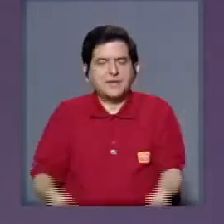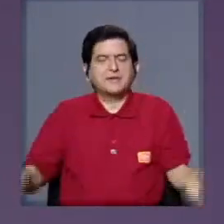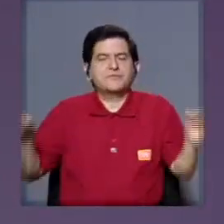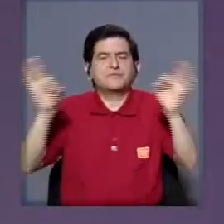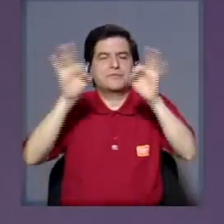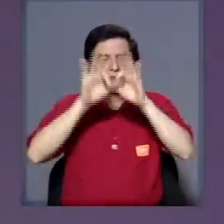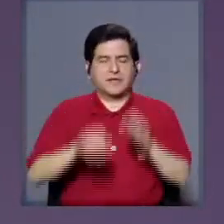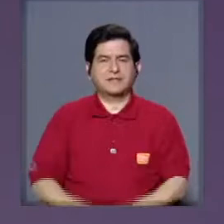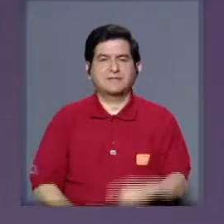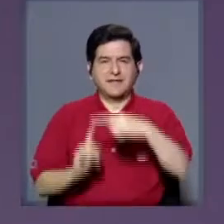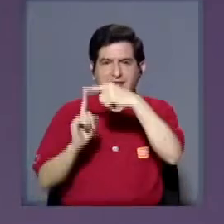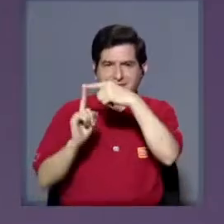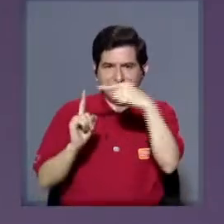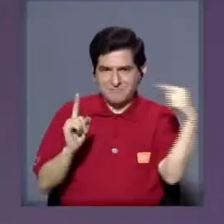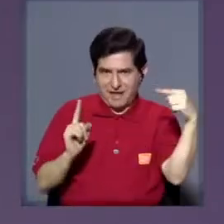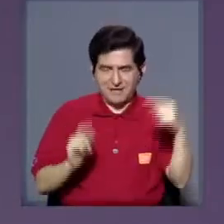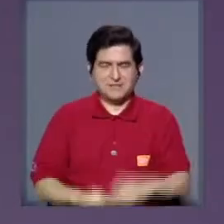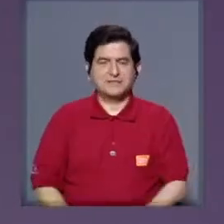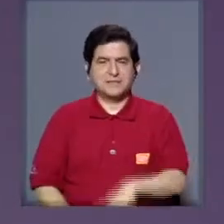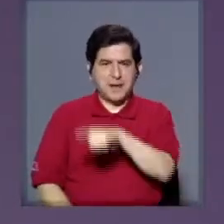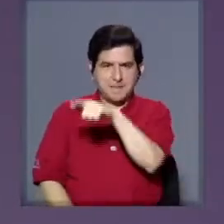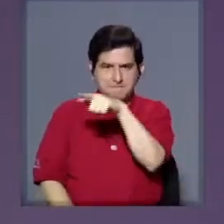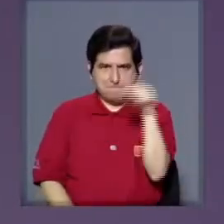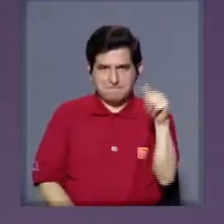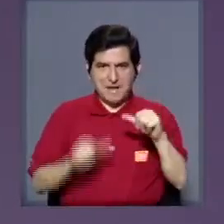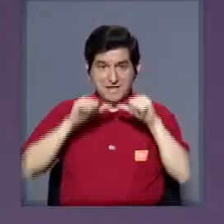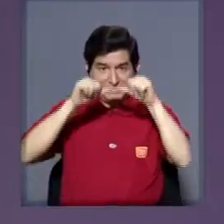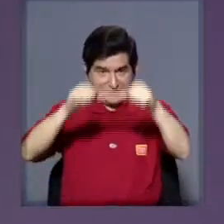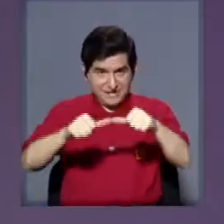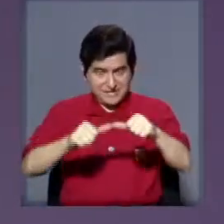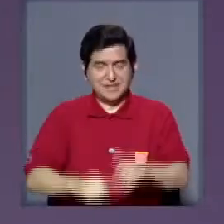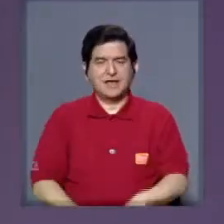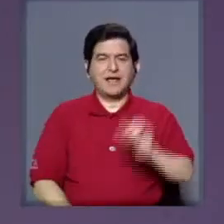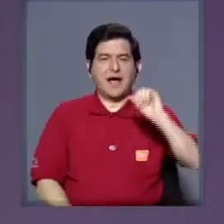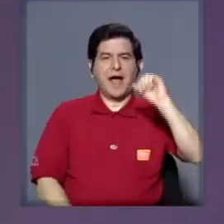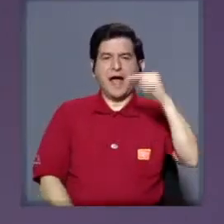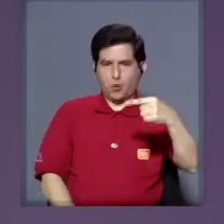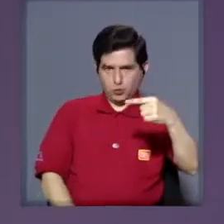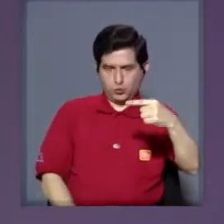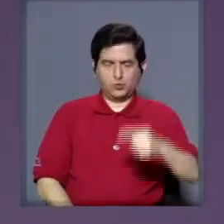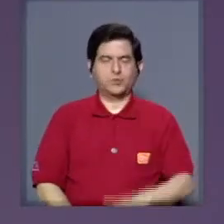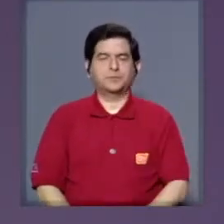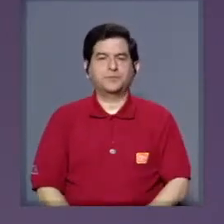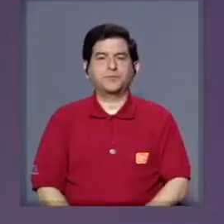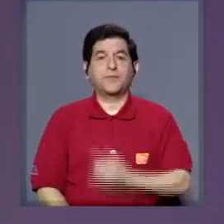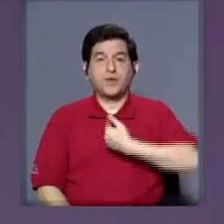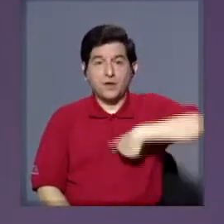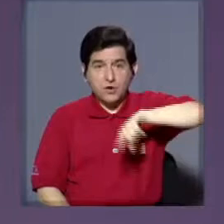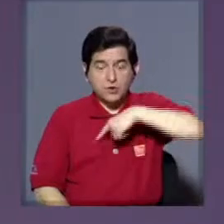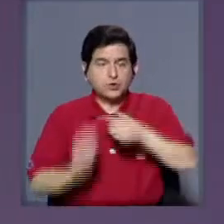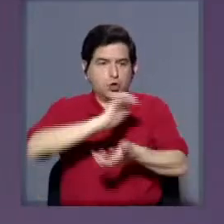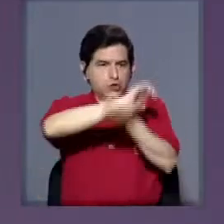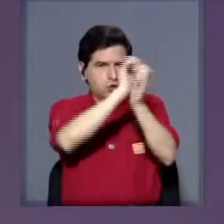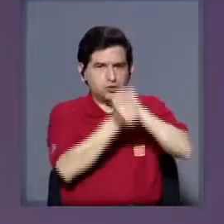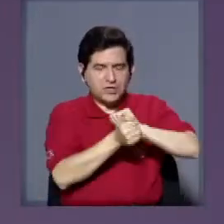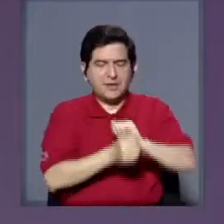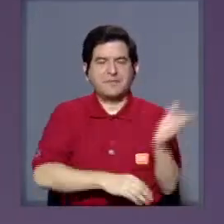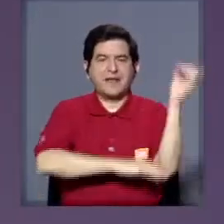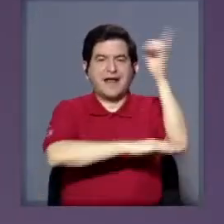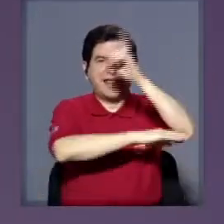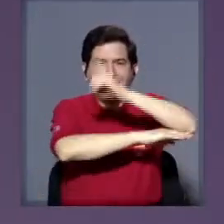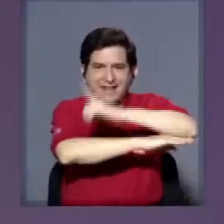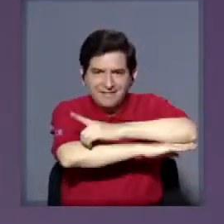a partir del mes siguiente en mes de agosto vamos a cambiar la fecha